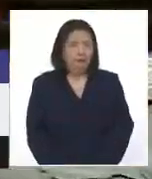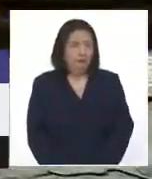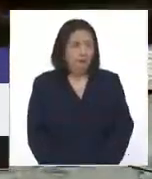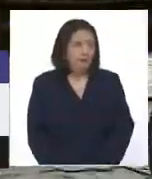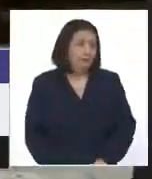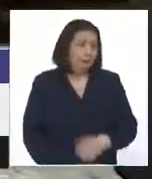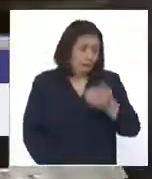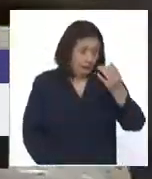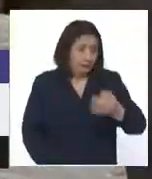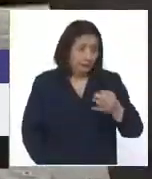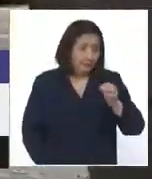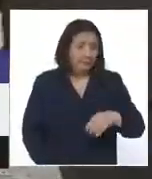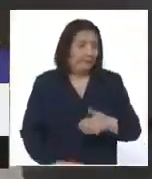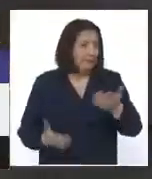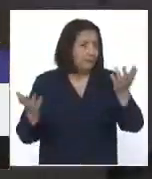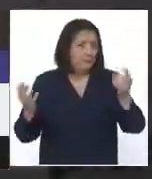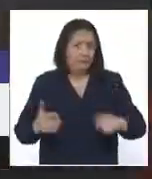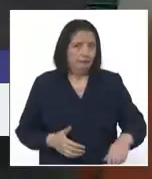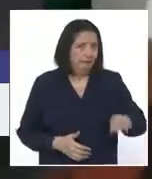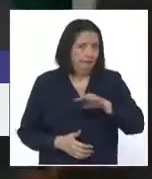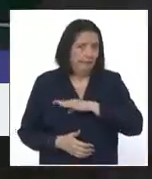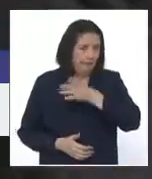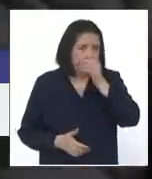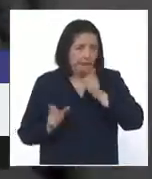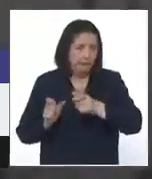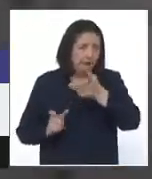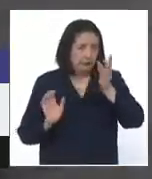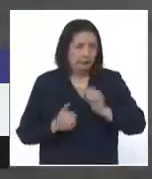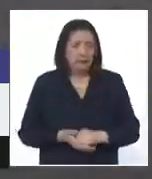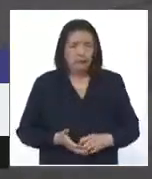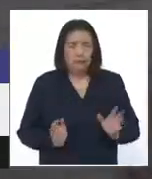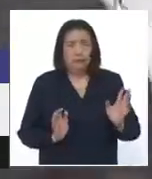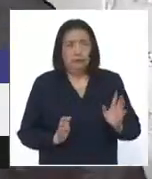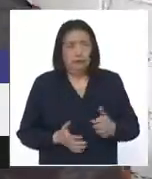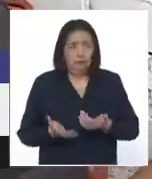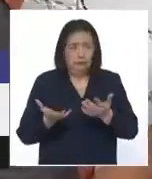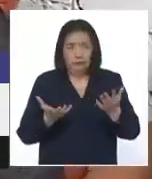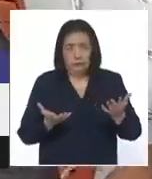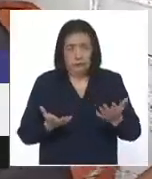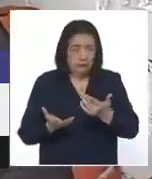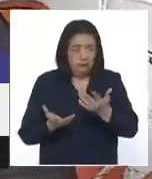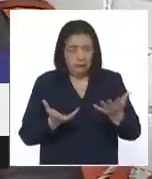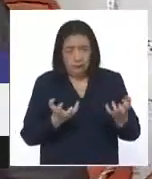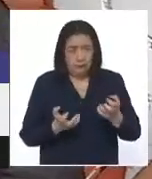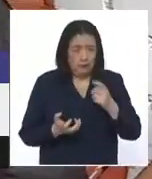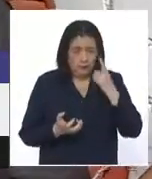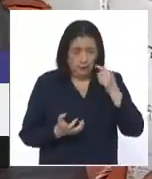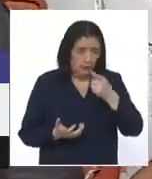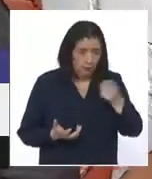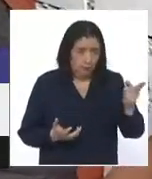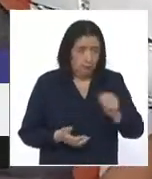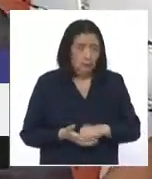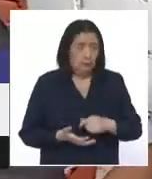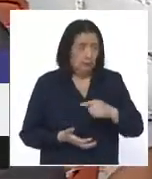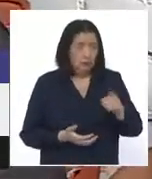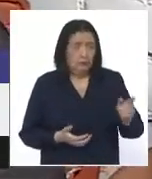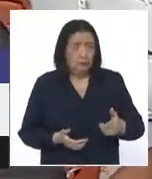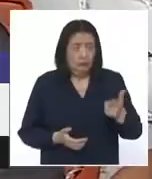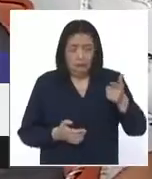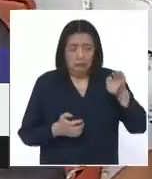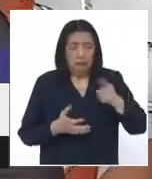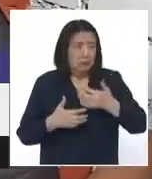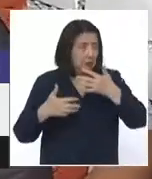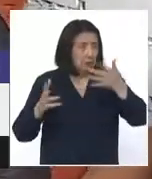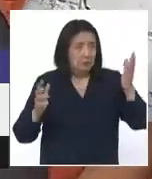Sí, de verdad es que son unos miserables, porque la intención además que estos sujetos han tenido es que una de estas balas le